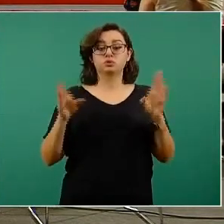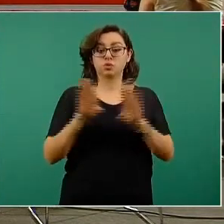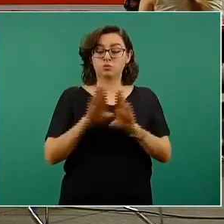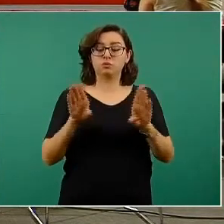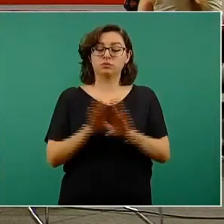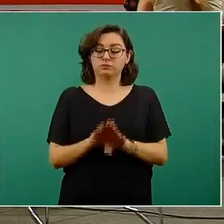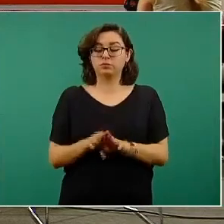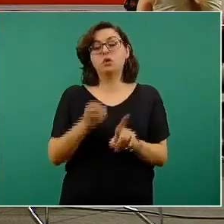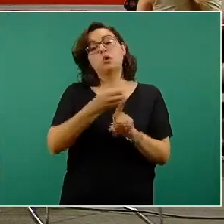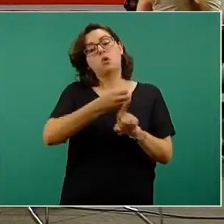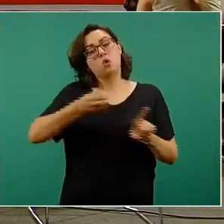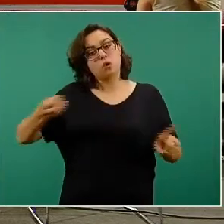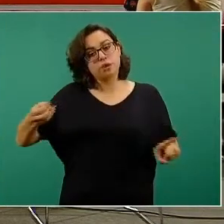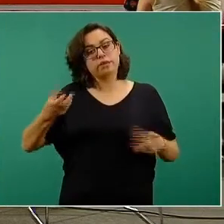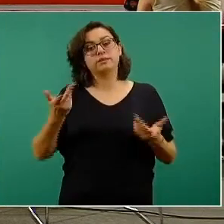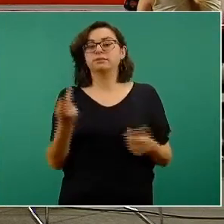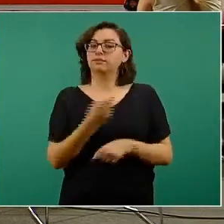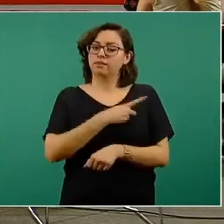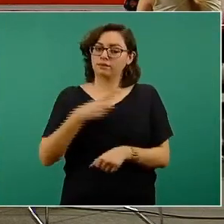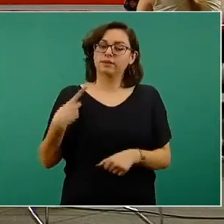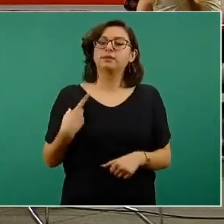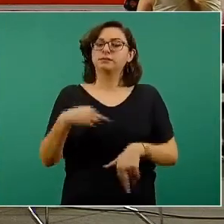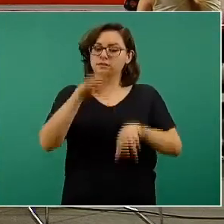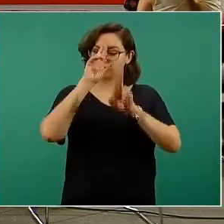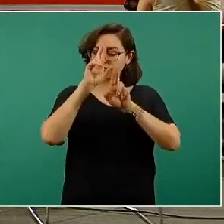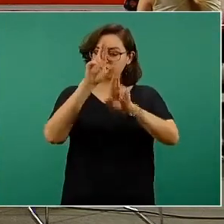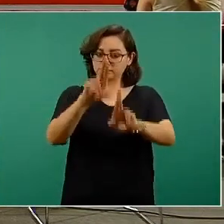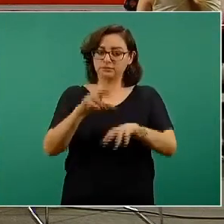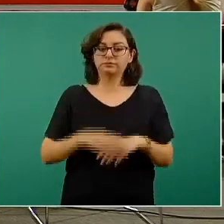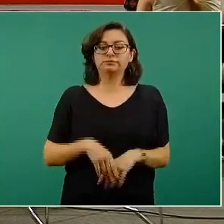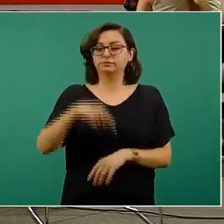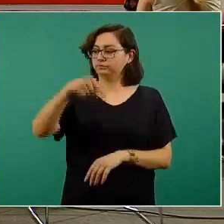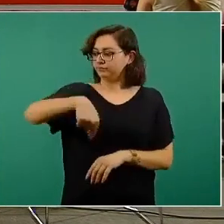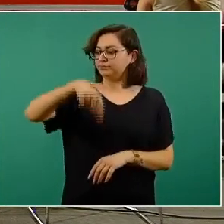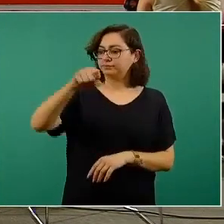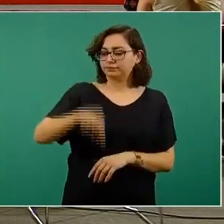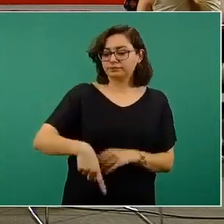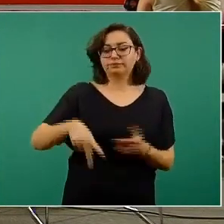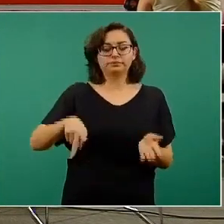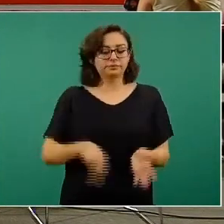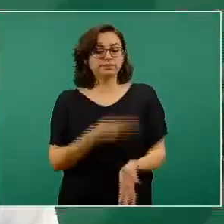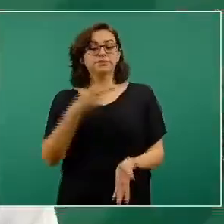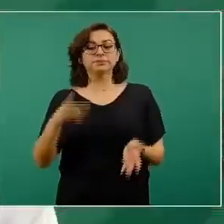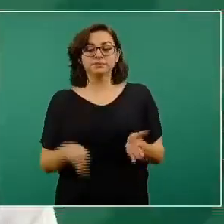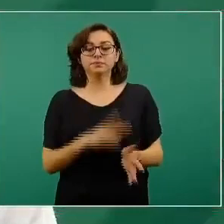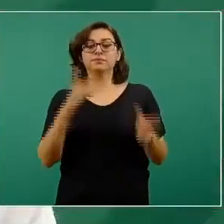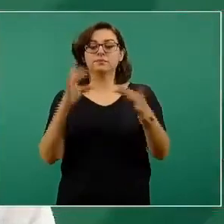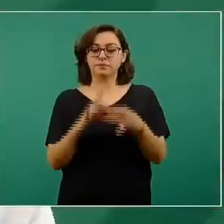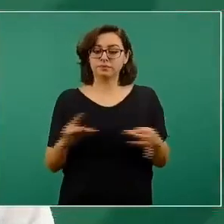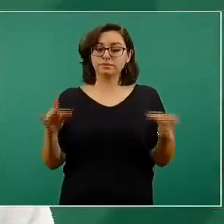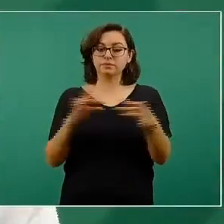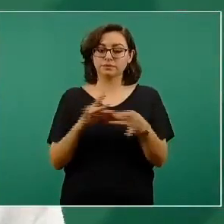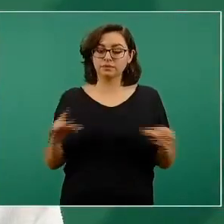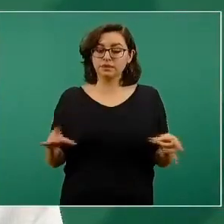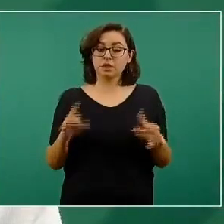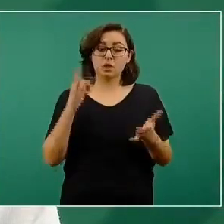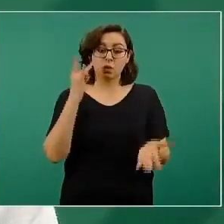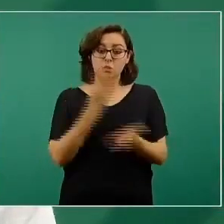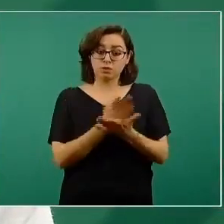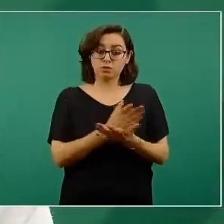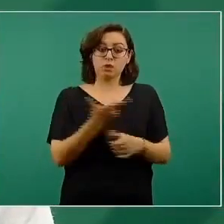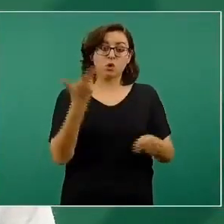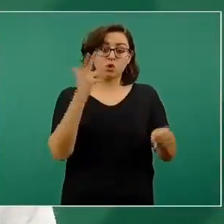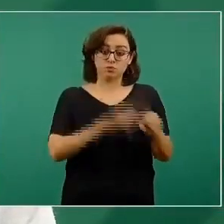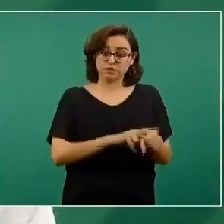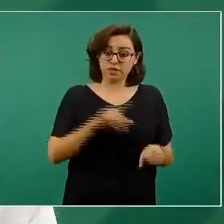corresponde. También hemos comentado aquí mismo en varias ocasiones cómo esto no se restringe al sector público, sino